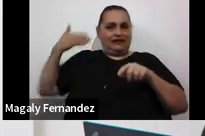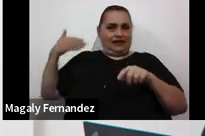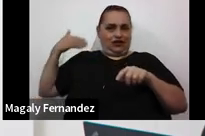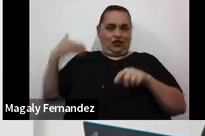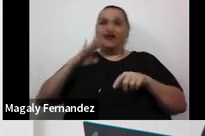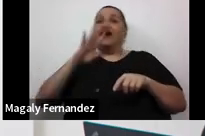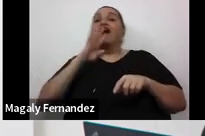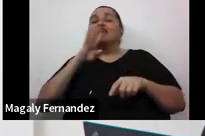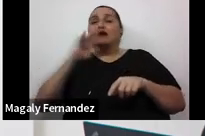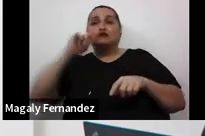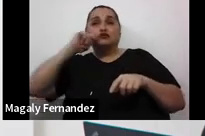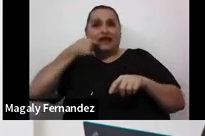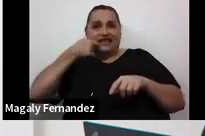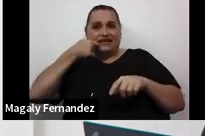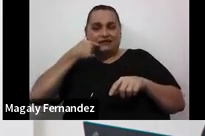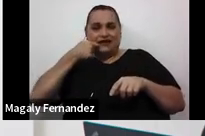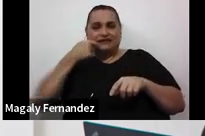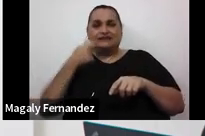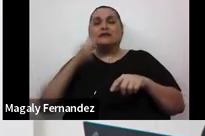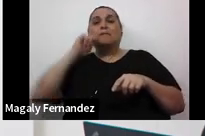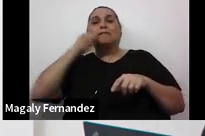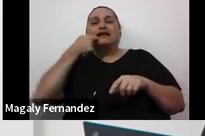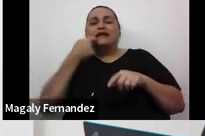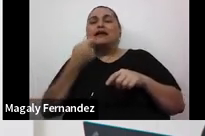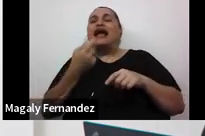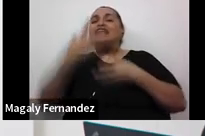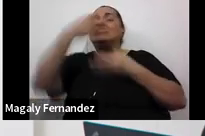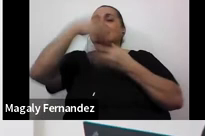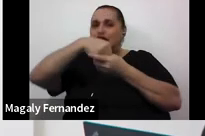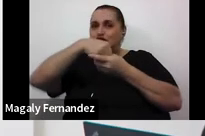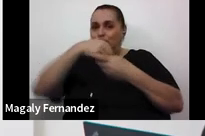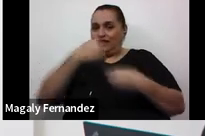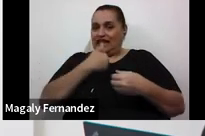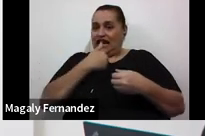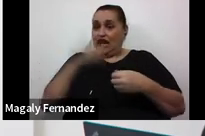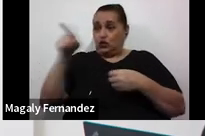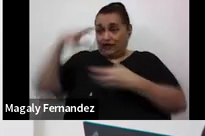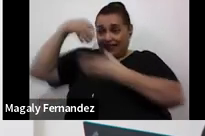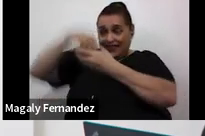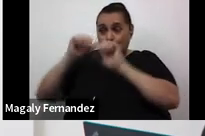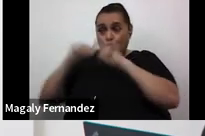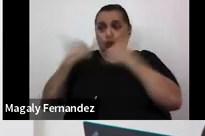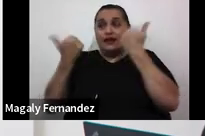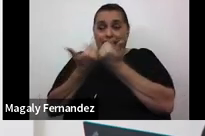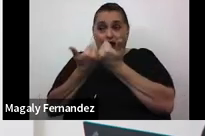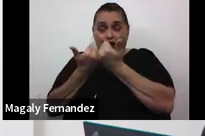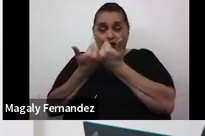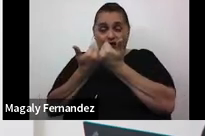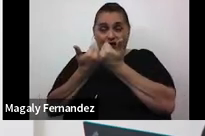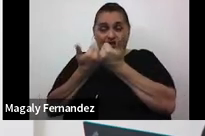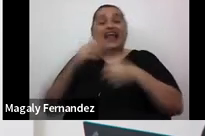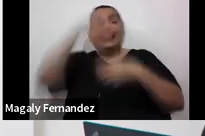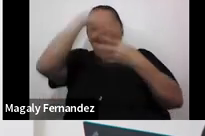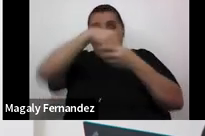los de los paradigmas se separadigma de integración de tenerte dentro del aula pero pero o sea dentro de la institución